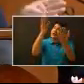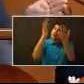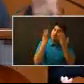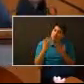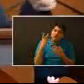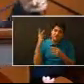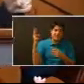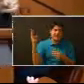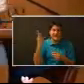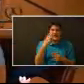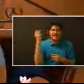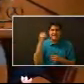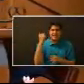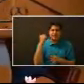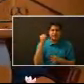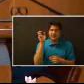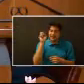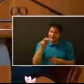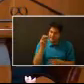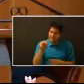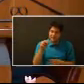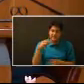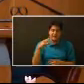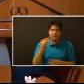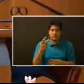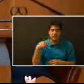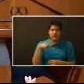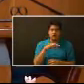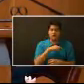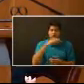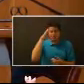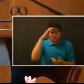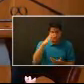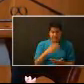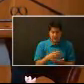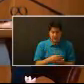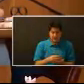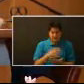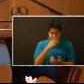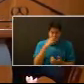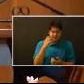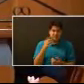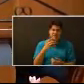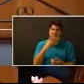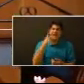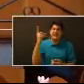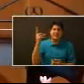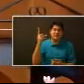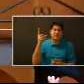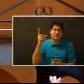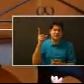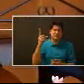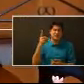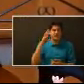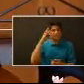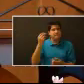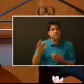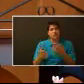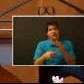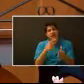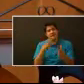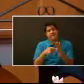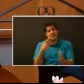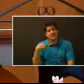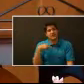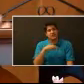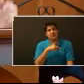y hermana, es necesario que nosotros creamos, pero que le creamos a Dios, porque a veces nosotros, sí, pero